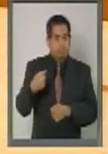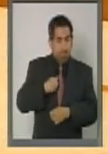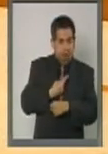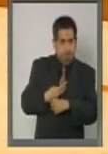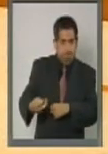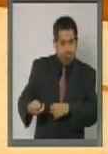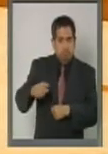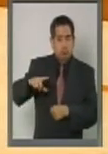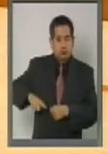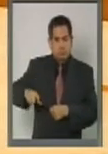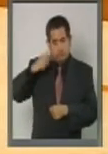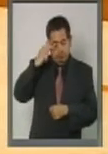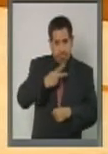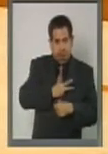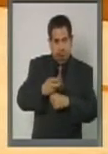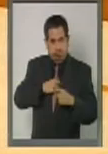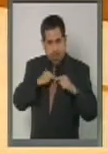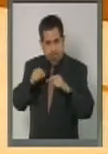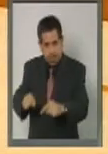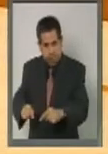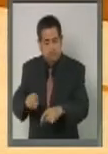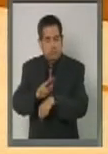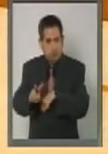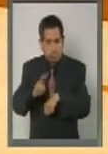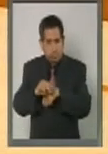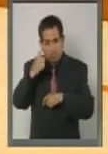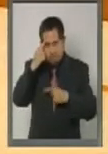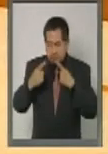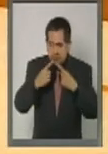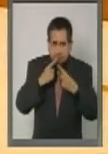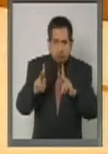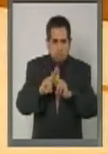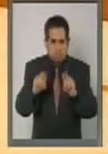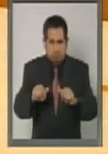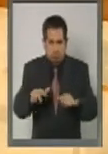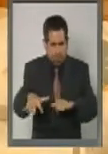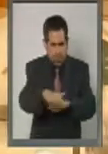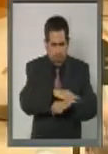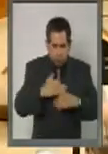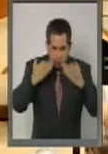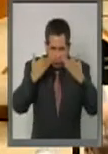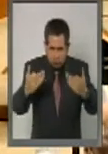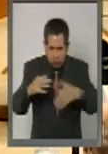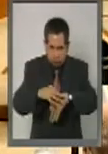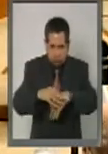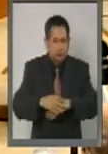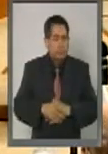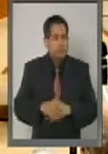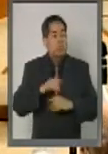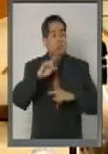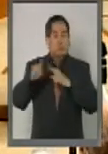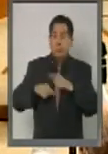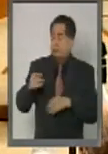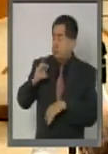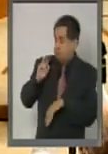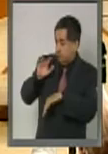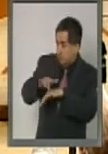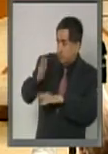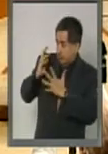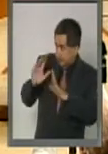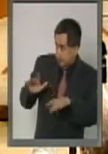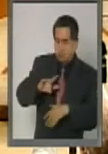de México a participar en este proceso de diálogo, y habremos de informar a esta soberanía de manera continua y